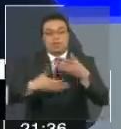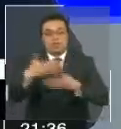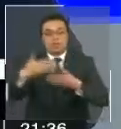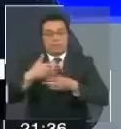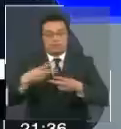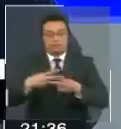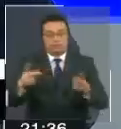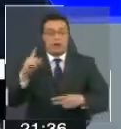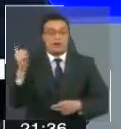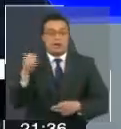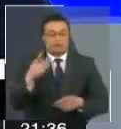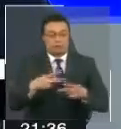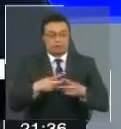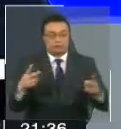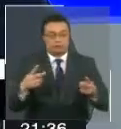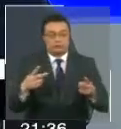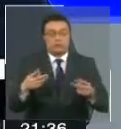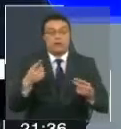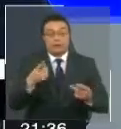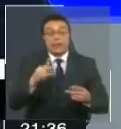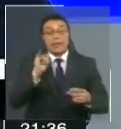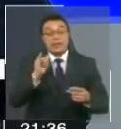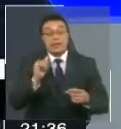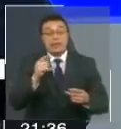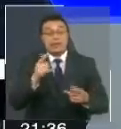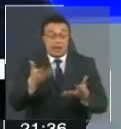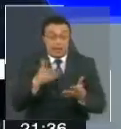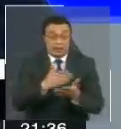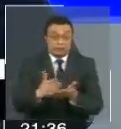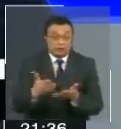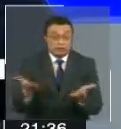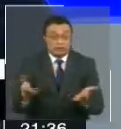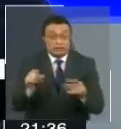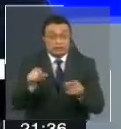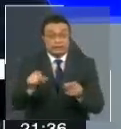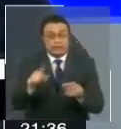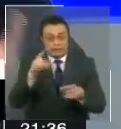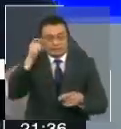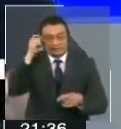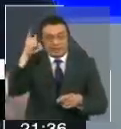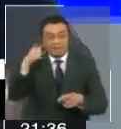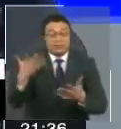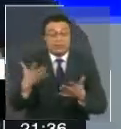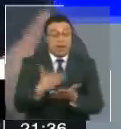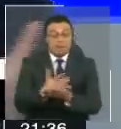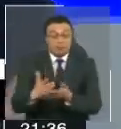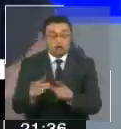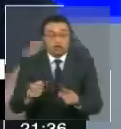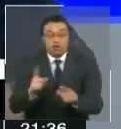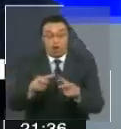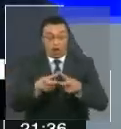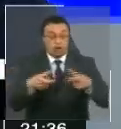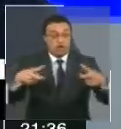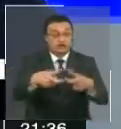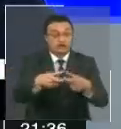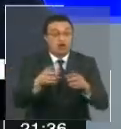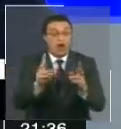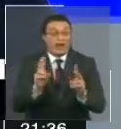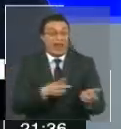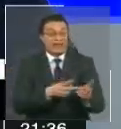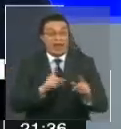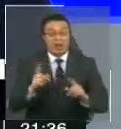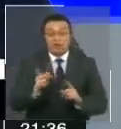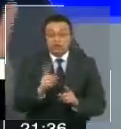circulación nacional. Y entonces él, sabiendo que lo que había ocurrido no era un consejo de guerra, sino que eran